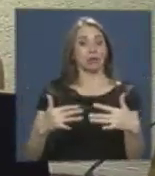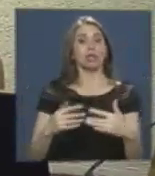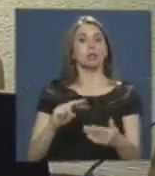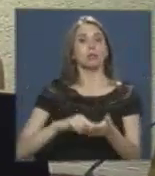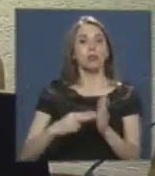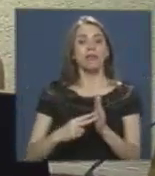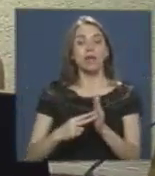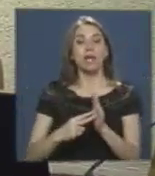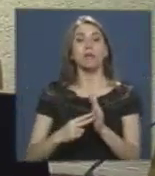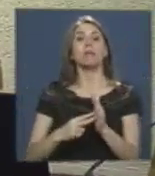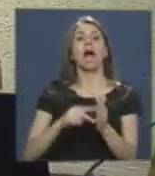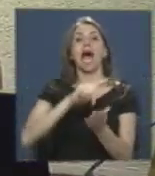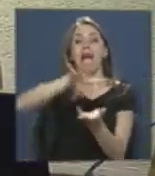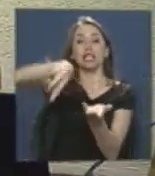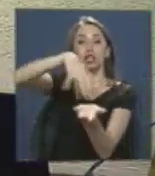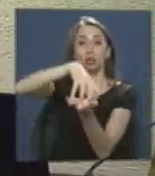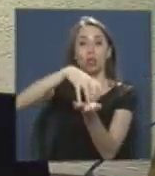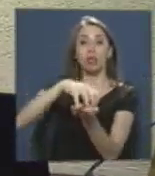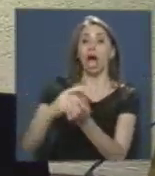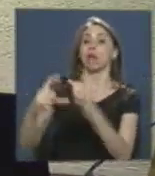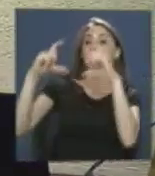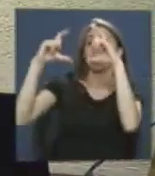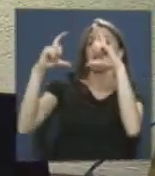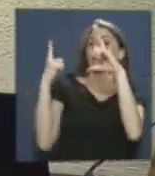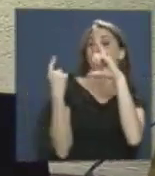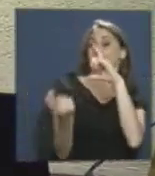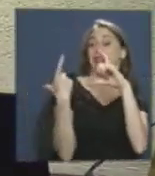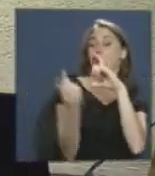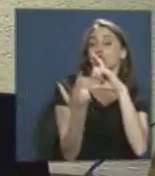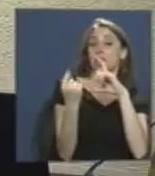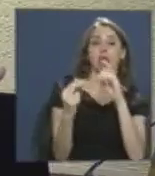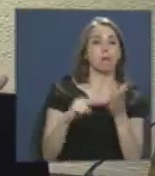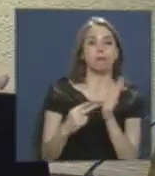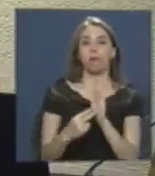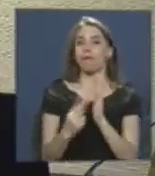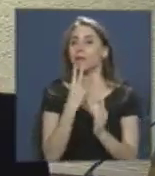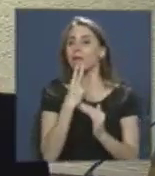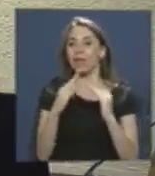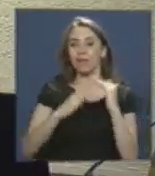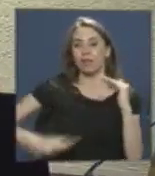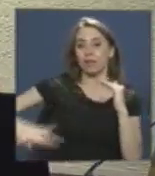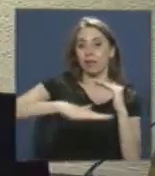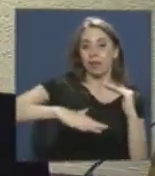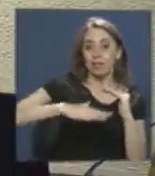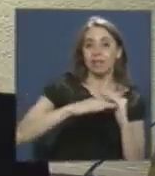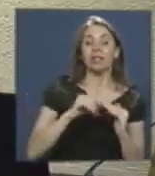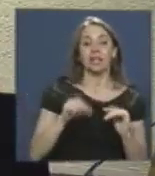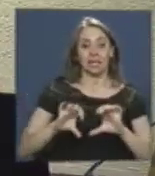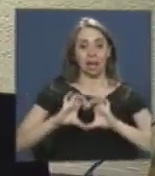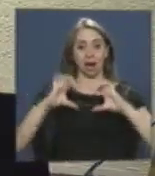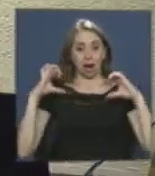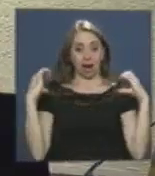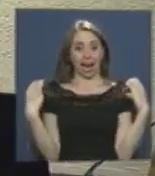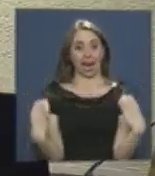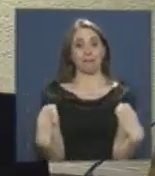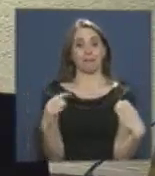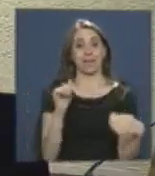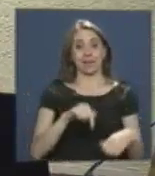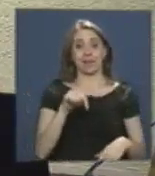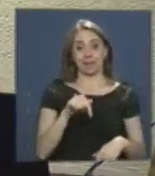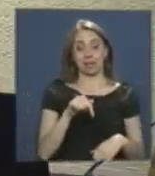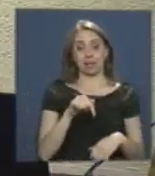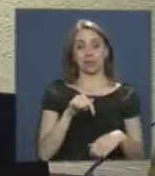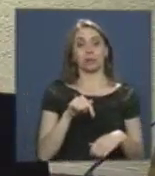en las urbes yo quiero decir que este este hemiciclo que ha tenido en esta materia